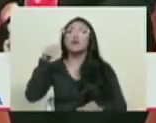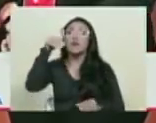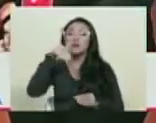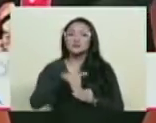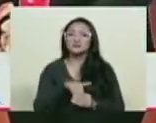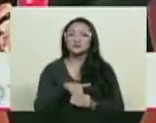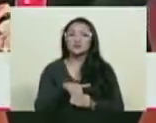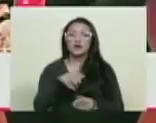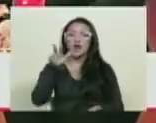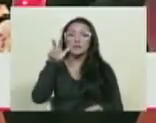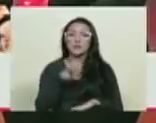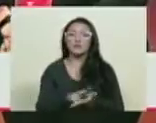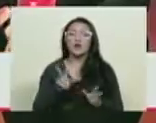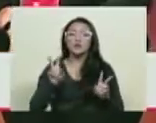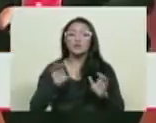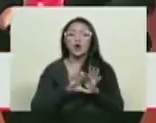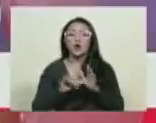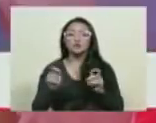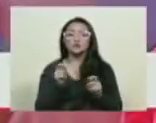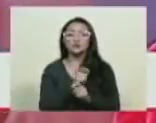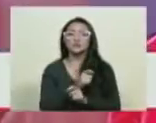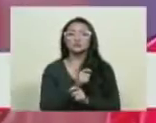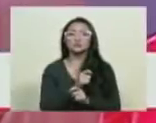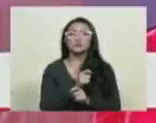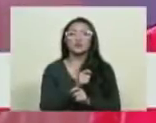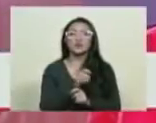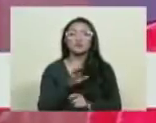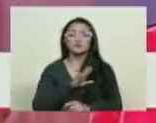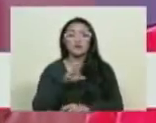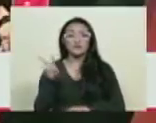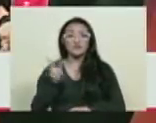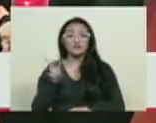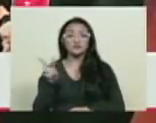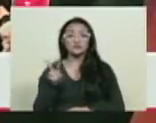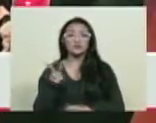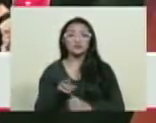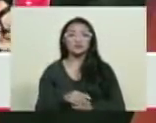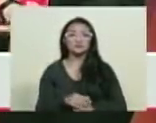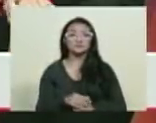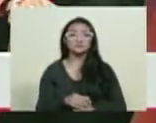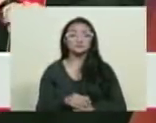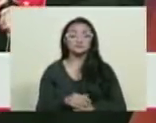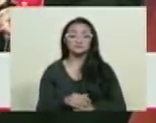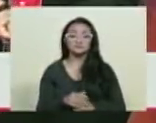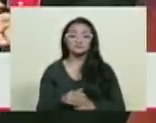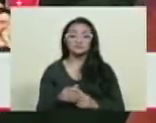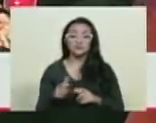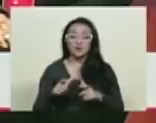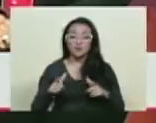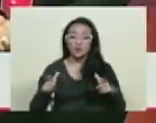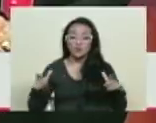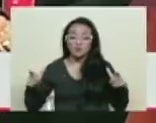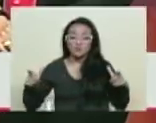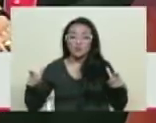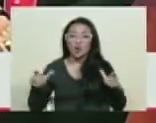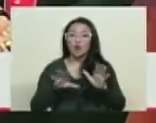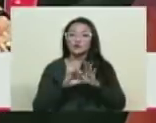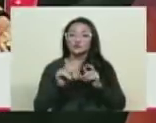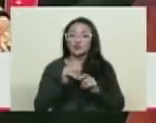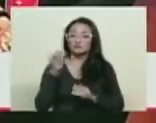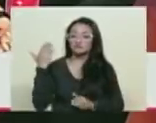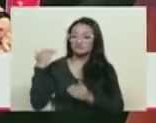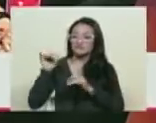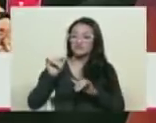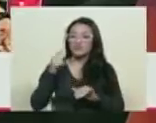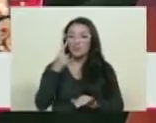para aprobar la nueva constitución de la república bolivariana de venezuela que es la ampliación de la constitución del año 99